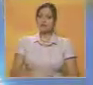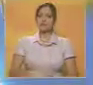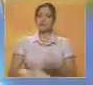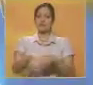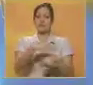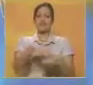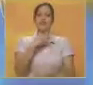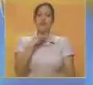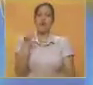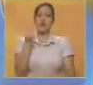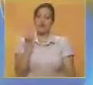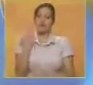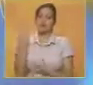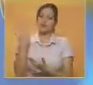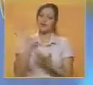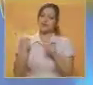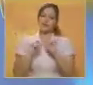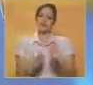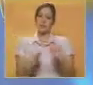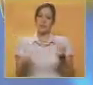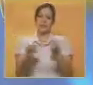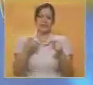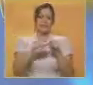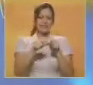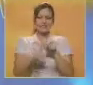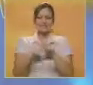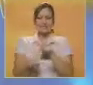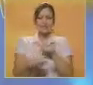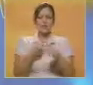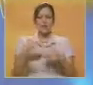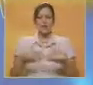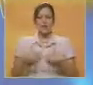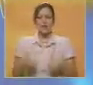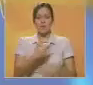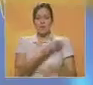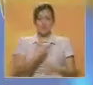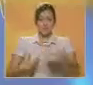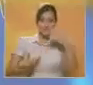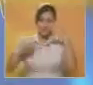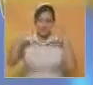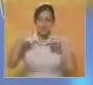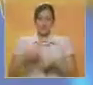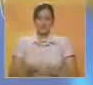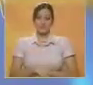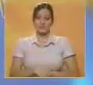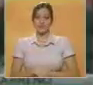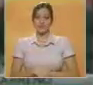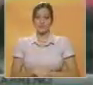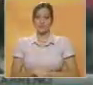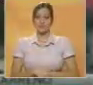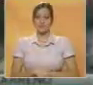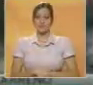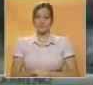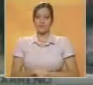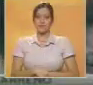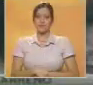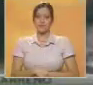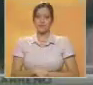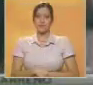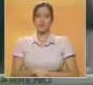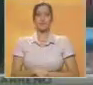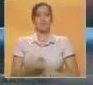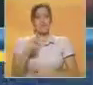La ministra de la Juventud, Maripili Hernández, rechazó la campaña de rumores en torno al estado de salud del presidente de la República, Hugo Chávez. El hecho de que